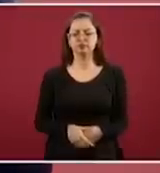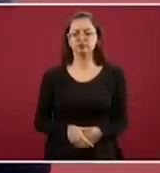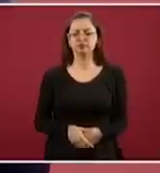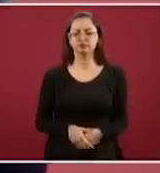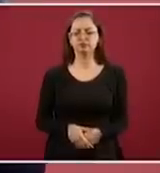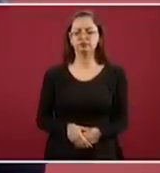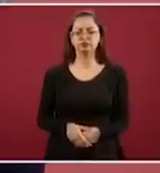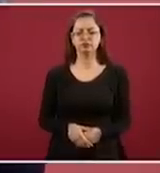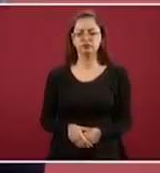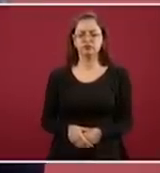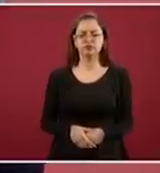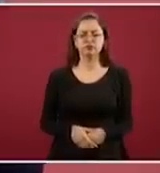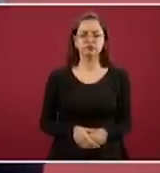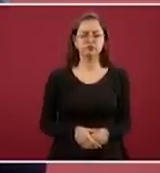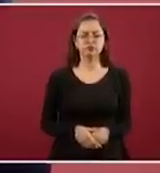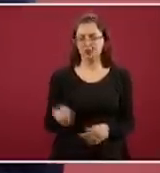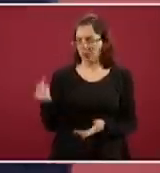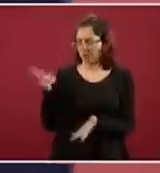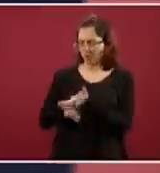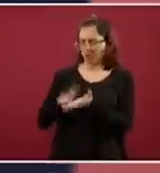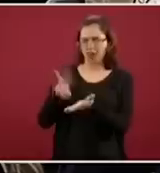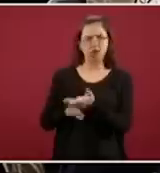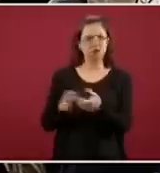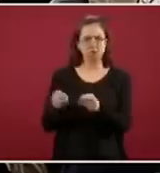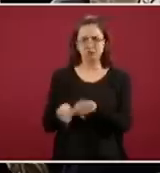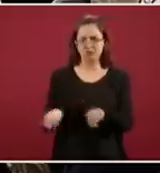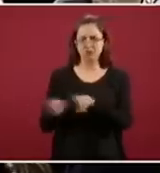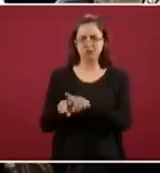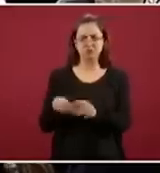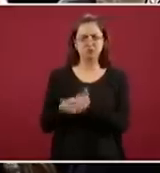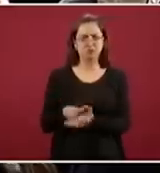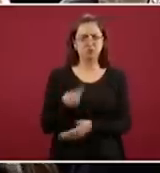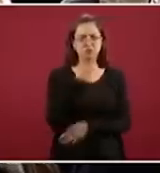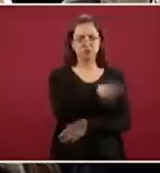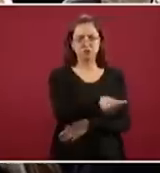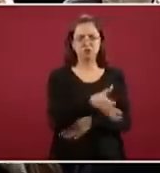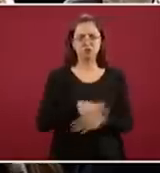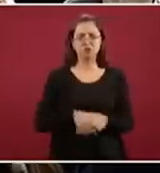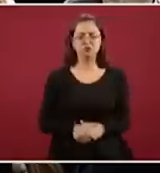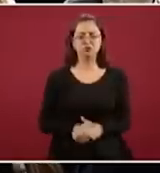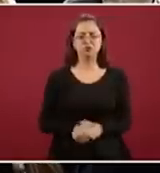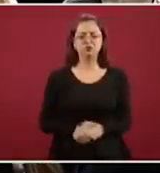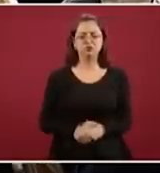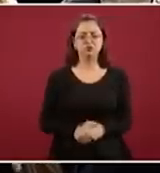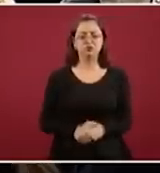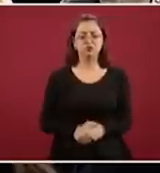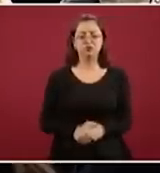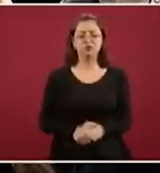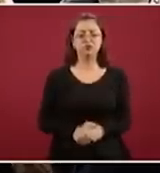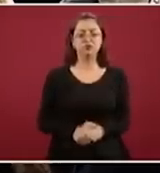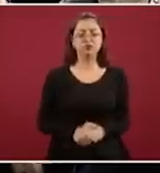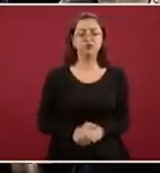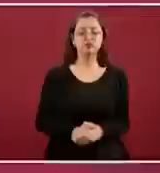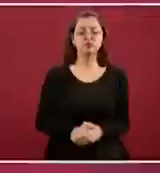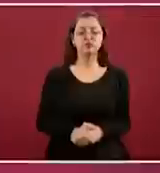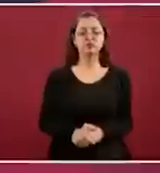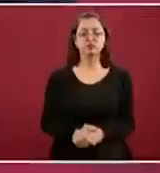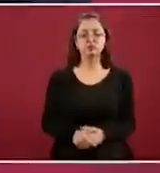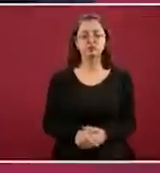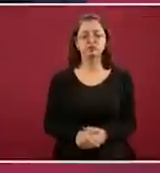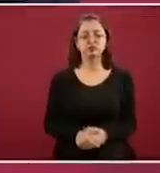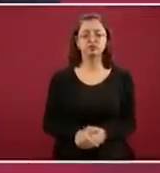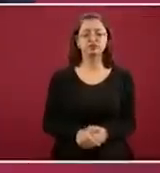paga lo que vale el bien. Usted. Ah, bueno, eso